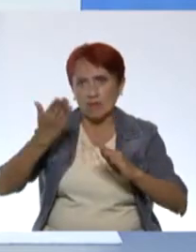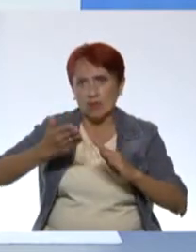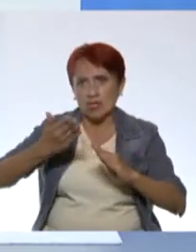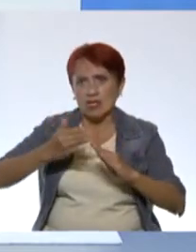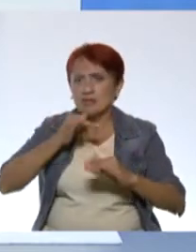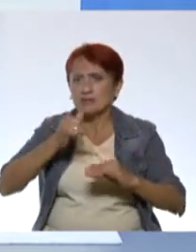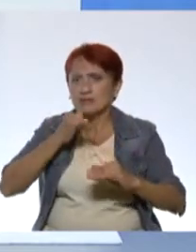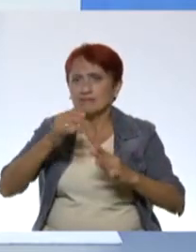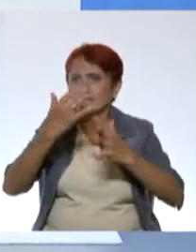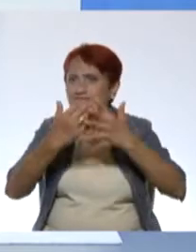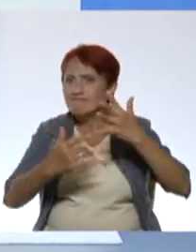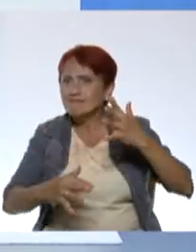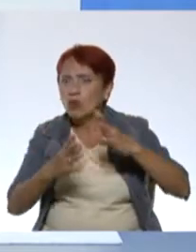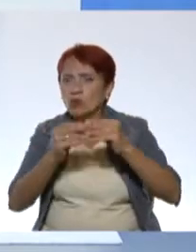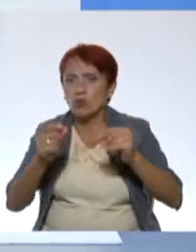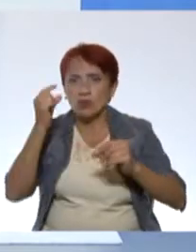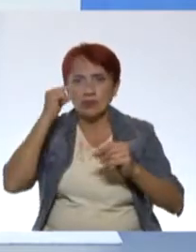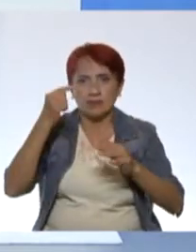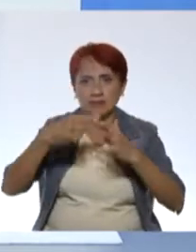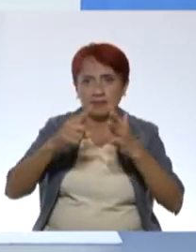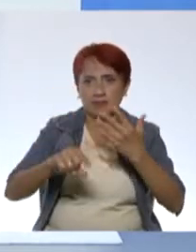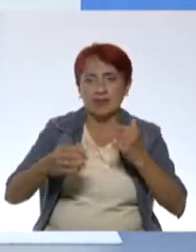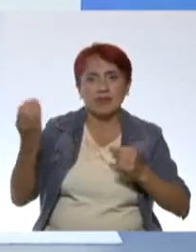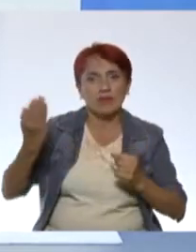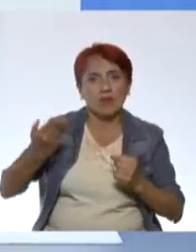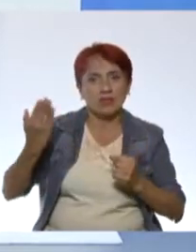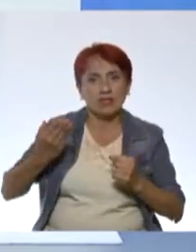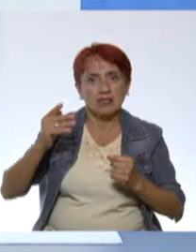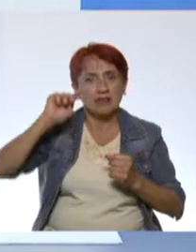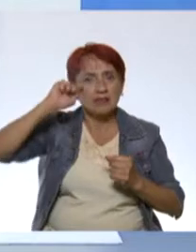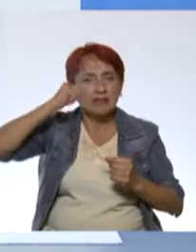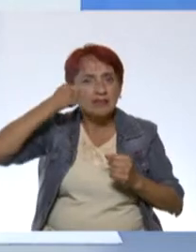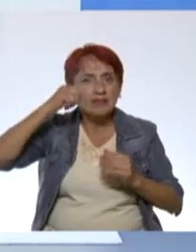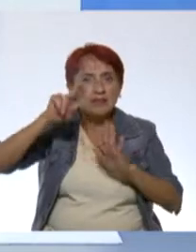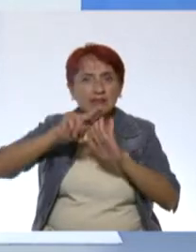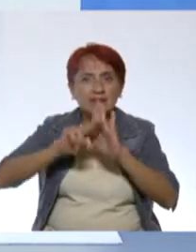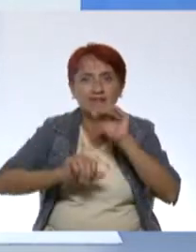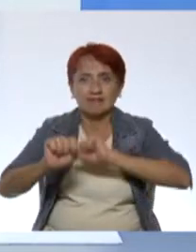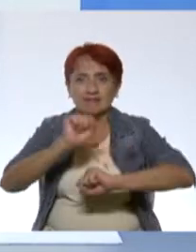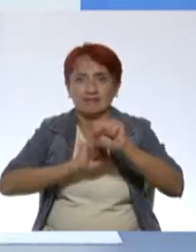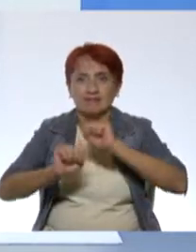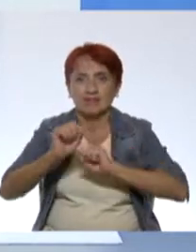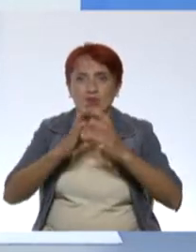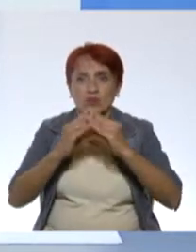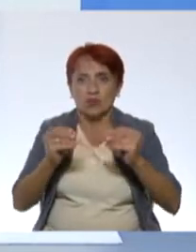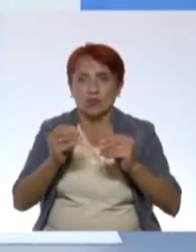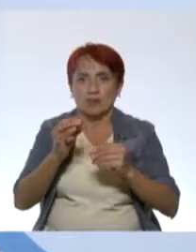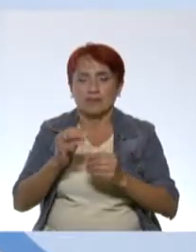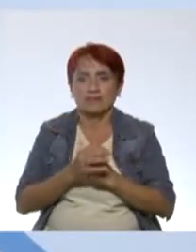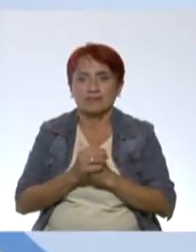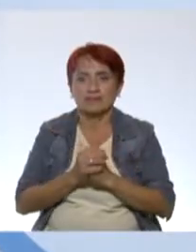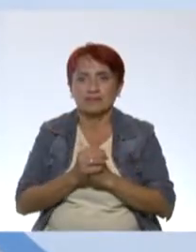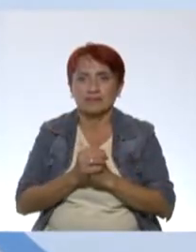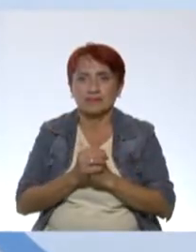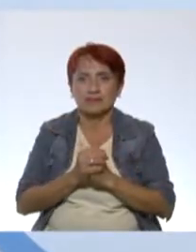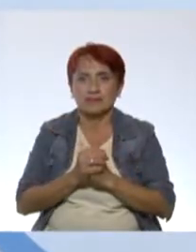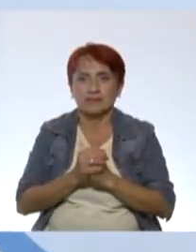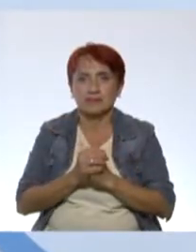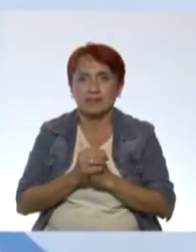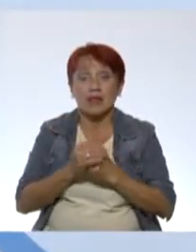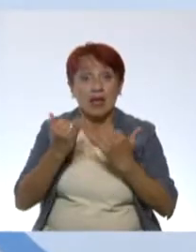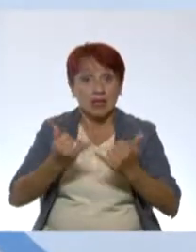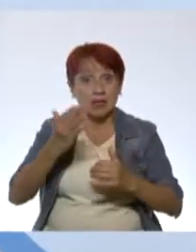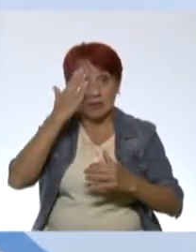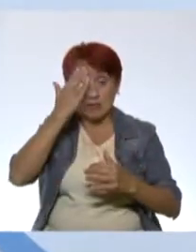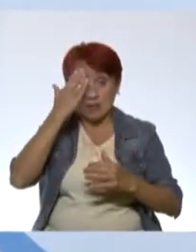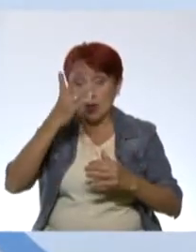preparado el día de hoy. Pero antes es necesario que recordemos las medidas de bioseguridad. Ya lo